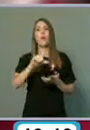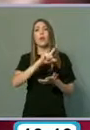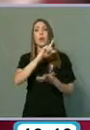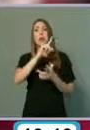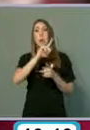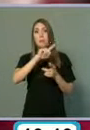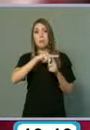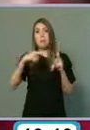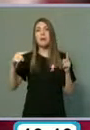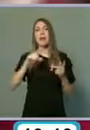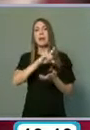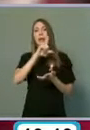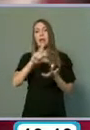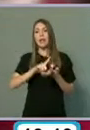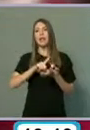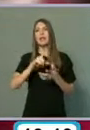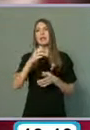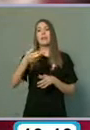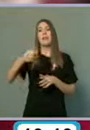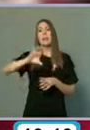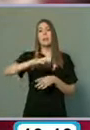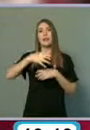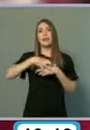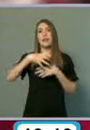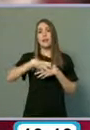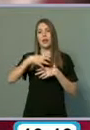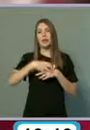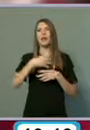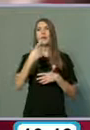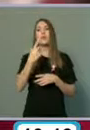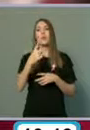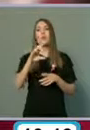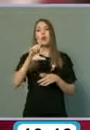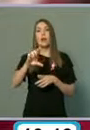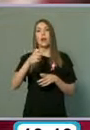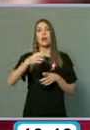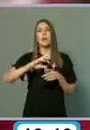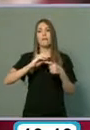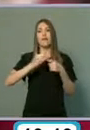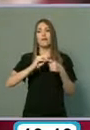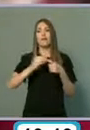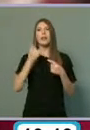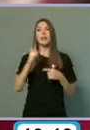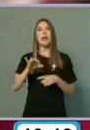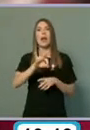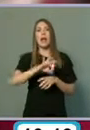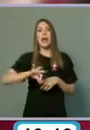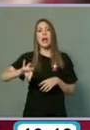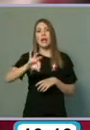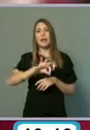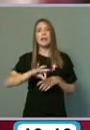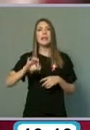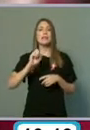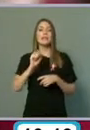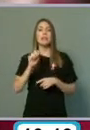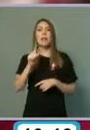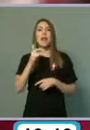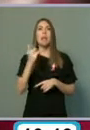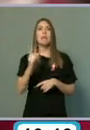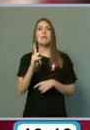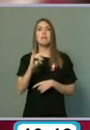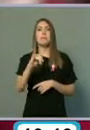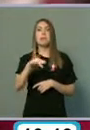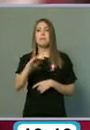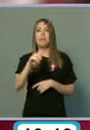frijol, también una taza de frijoles cocidos y enteros y también aceite para freír, sal y pimienta